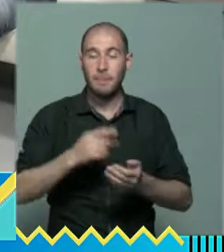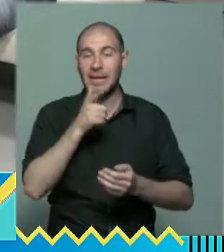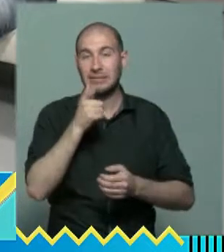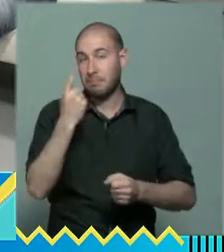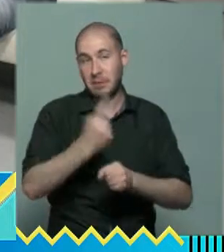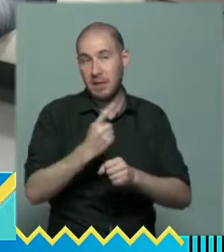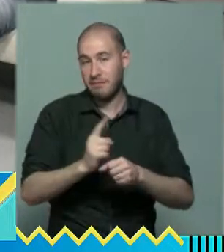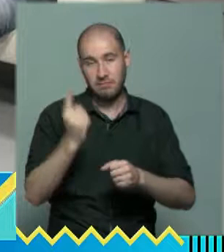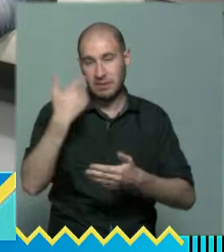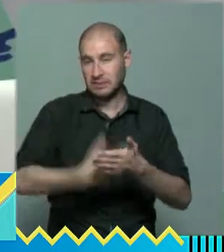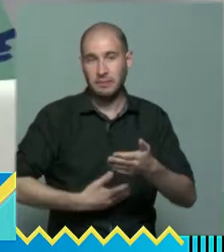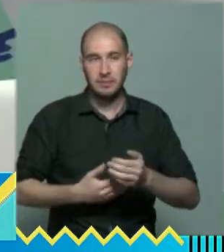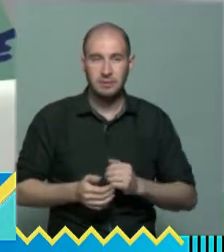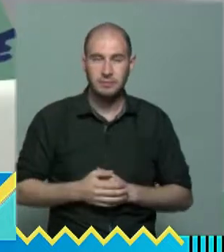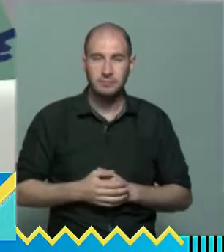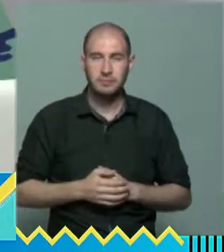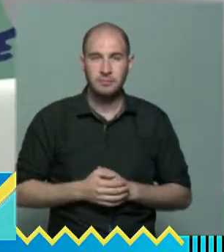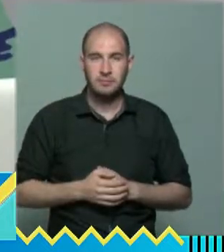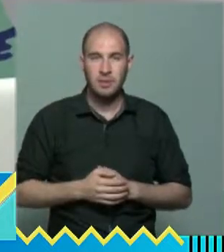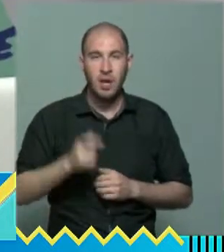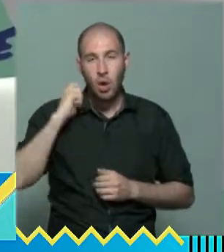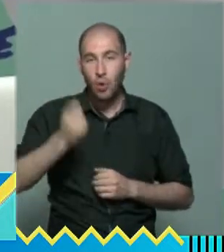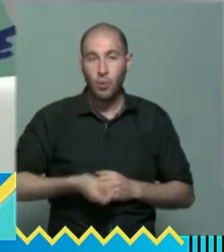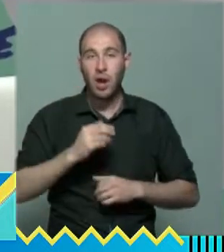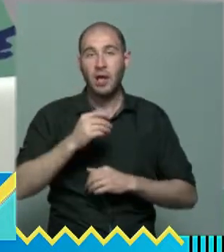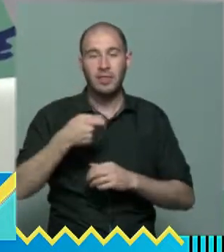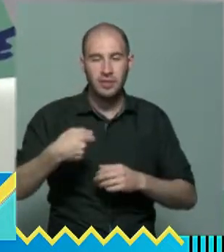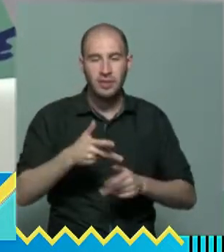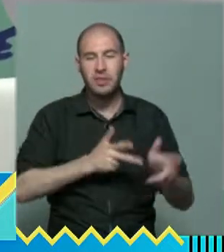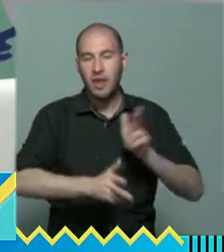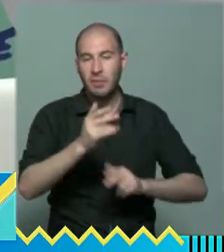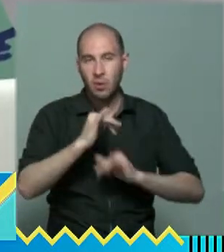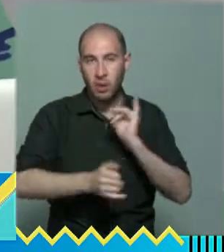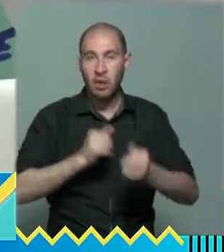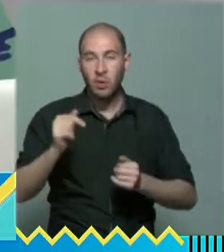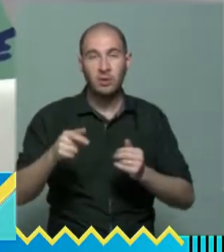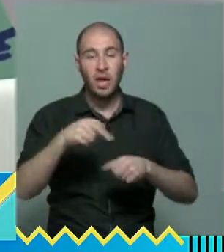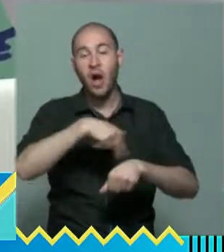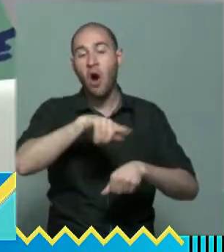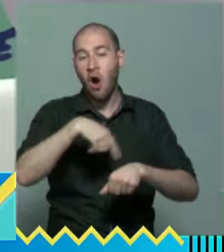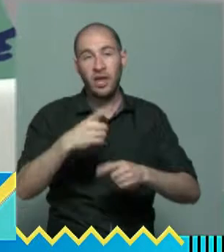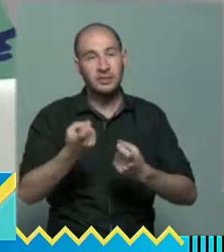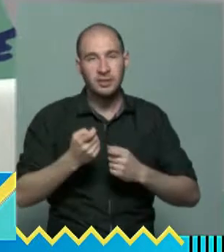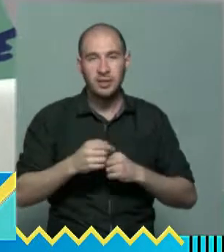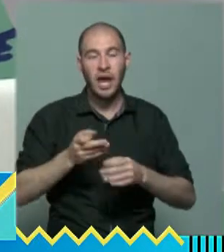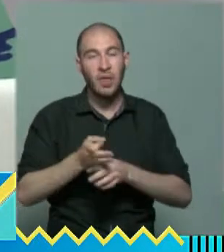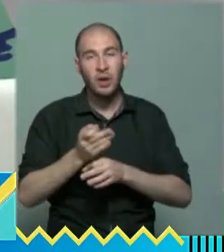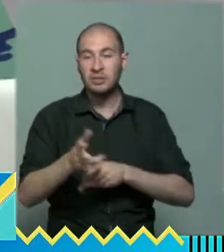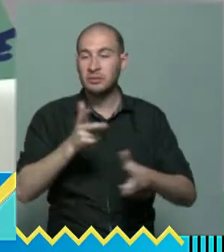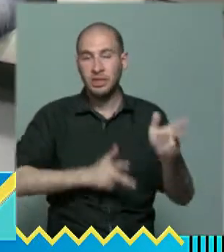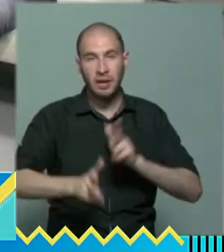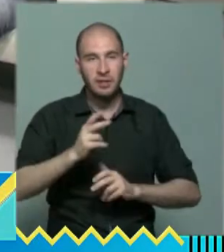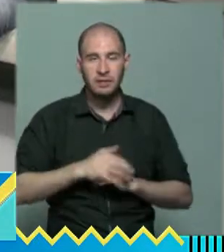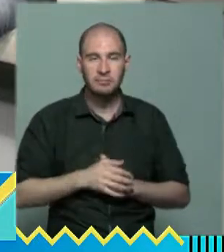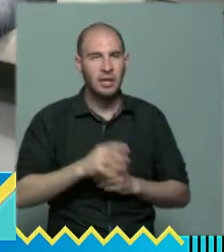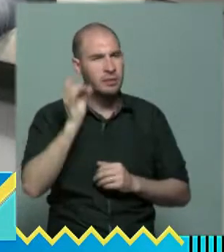sea que también puede decir el juez administrativo vial, mire, debe acreditar tantas horas de educación vial, ¿no? Perdón, Oscar,